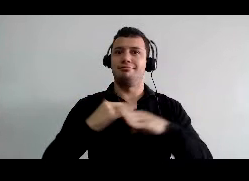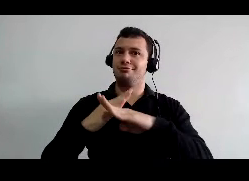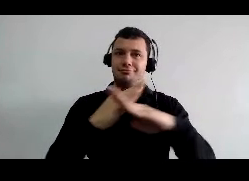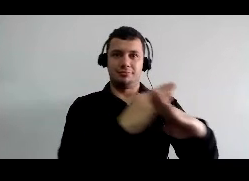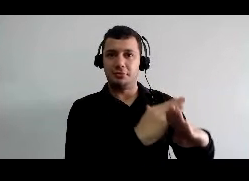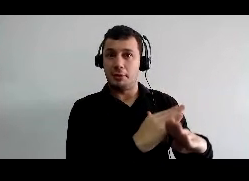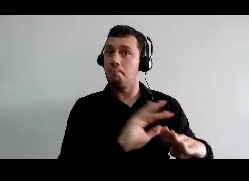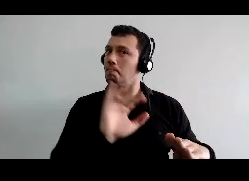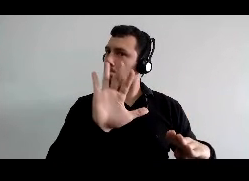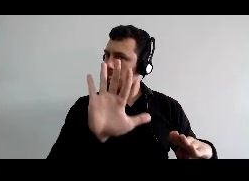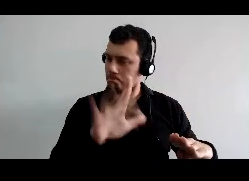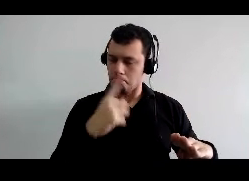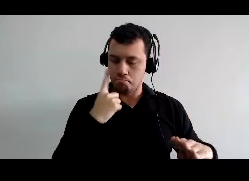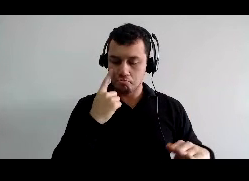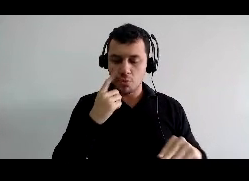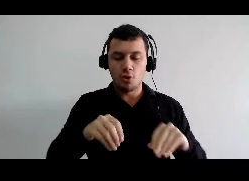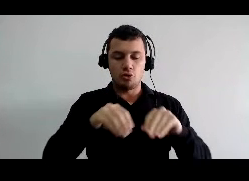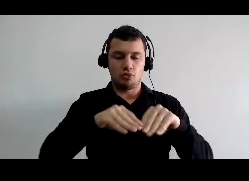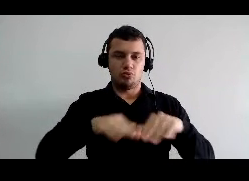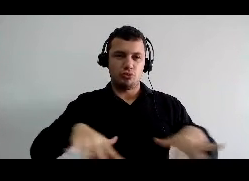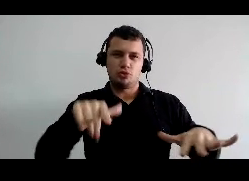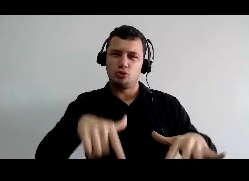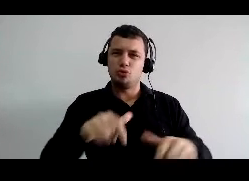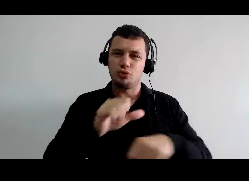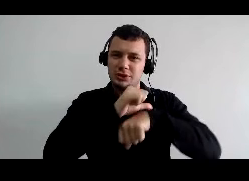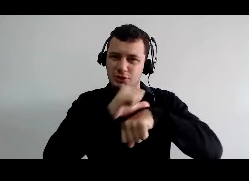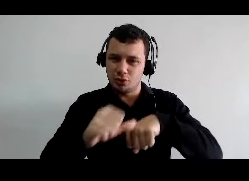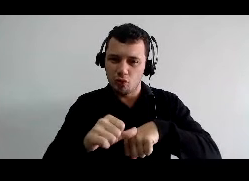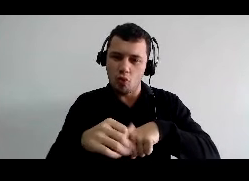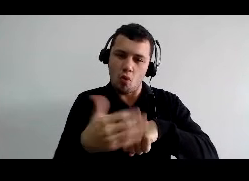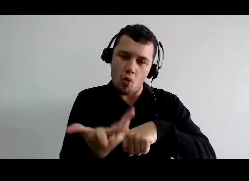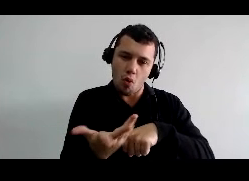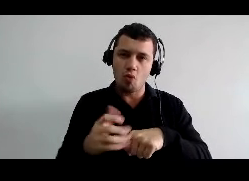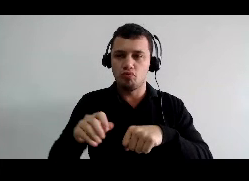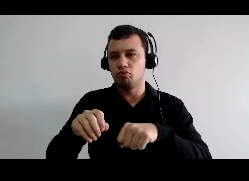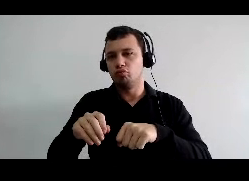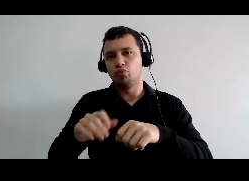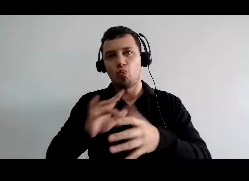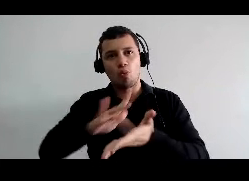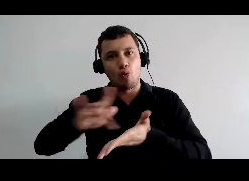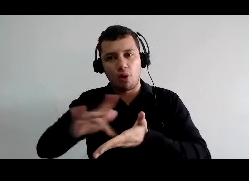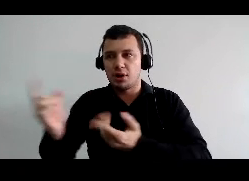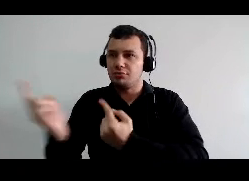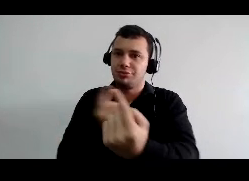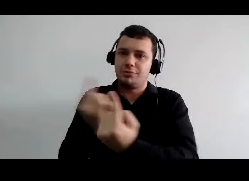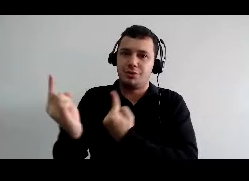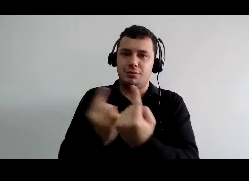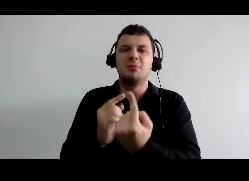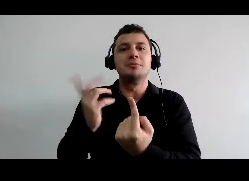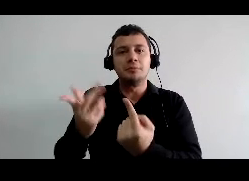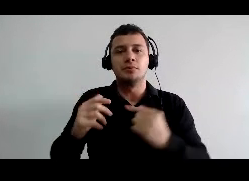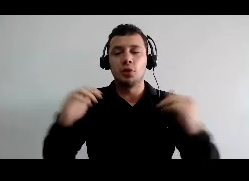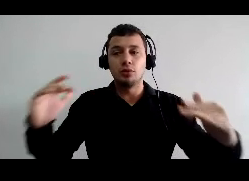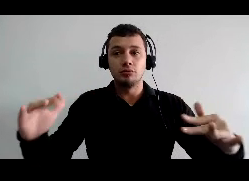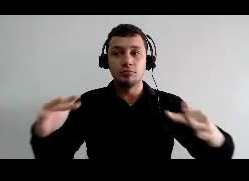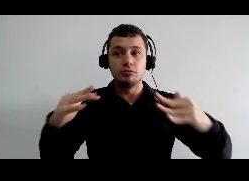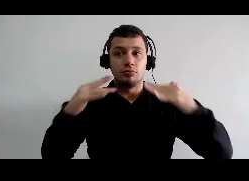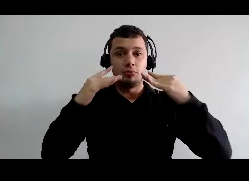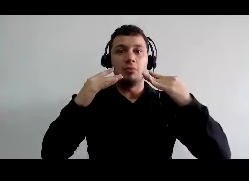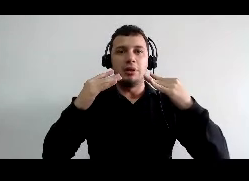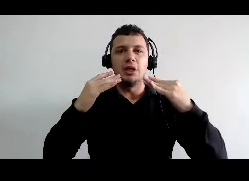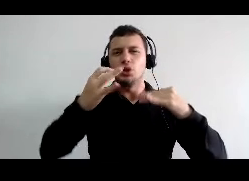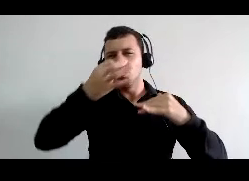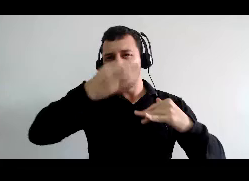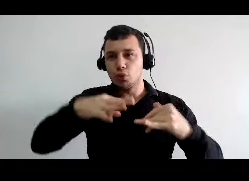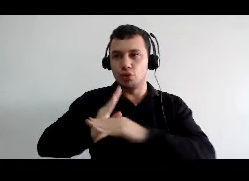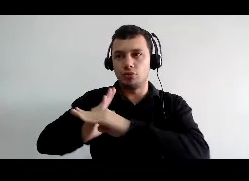área de cirugía o en el área de urgencia, cada vez que yo tengo esa mascarilla y respiro, exhalo el aire que está dentro